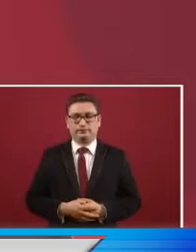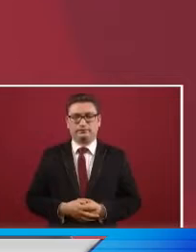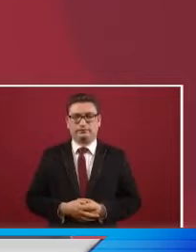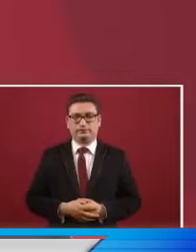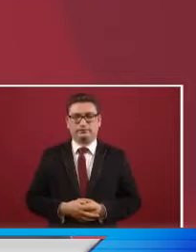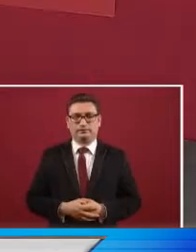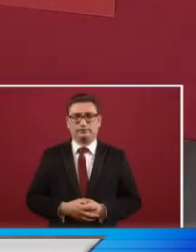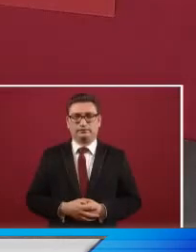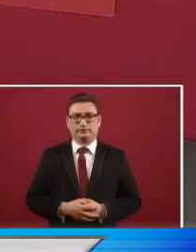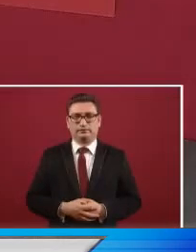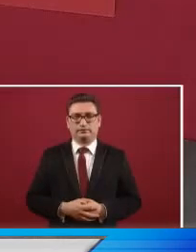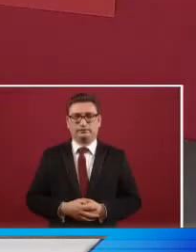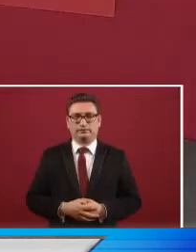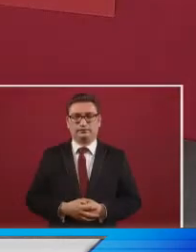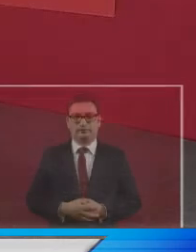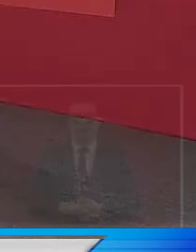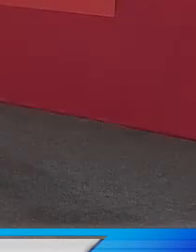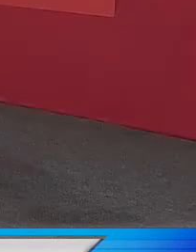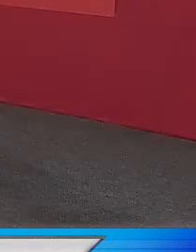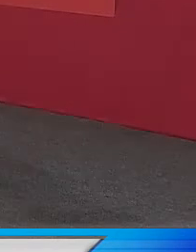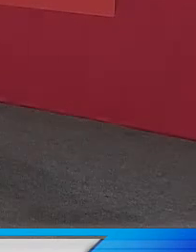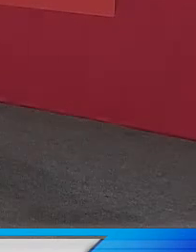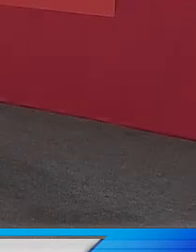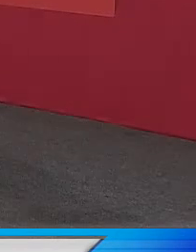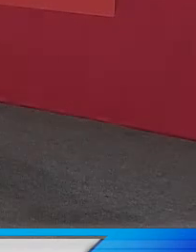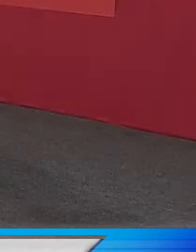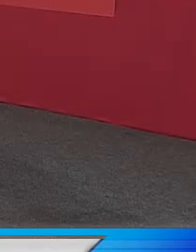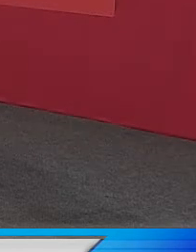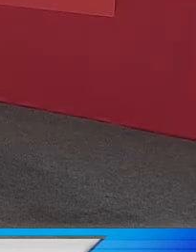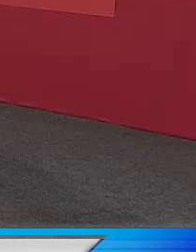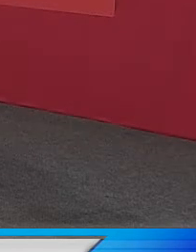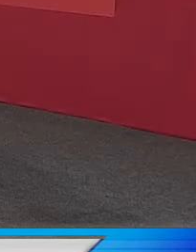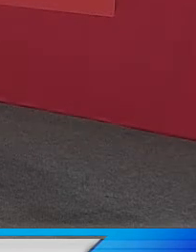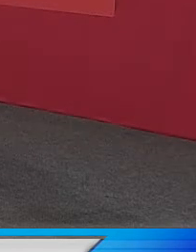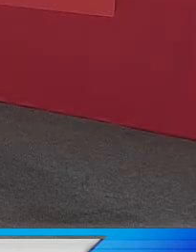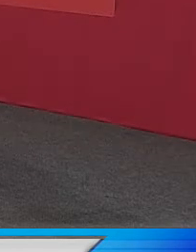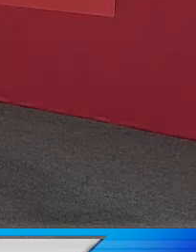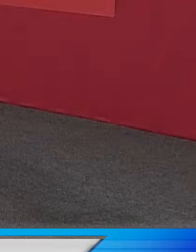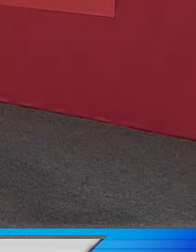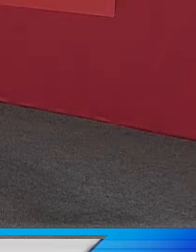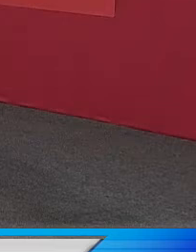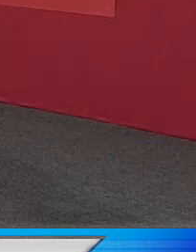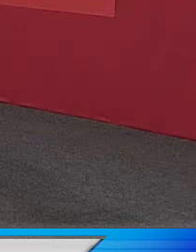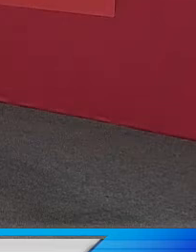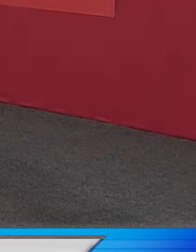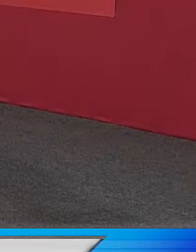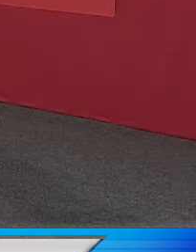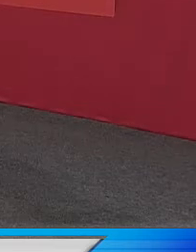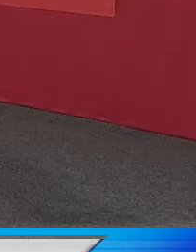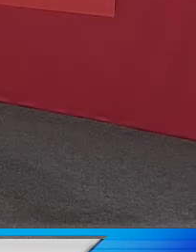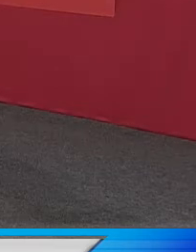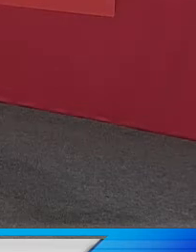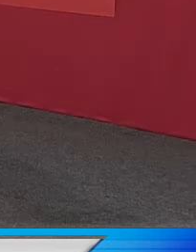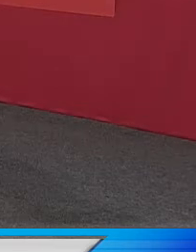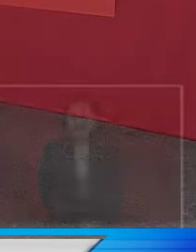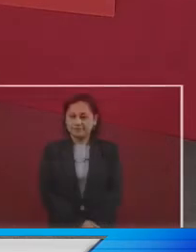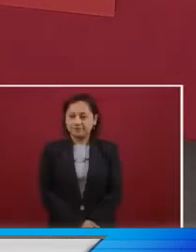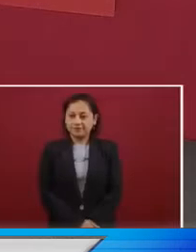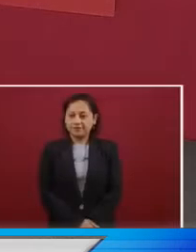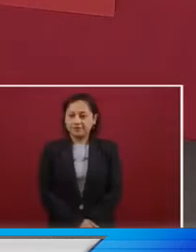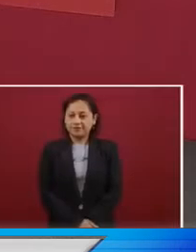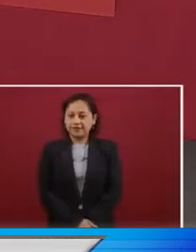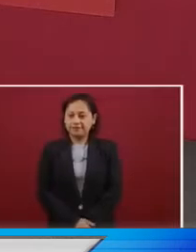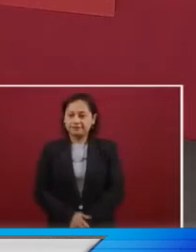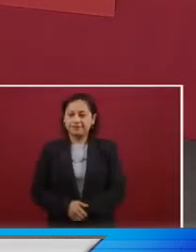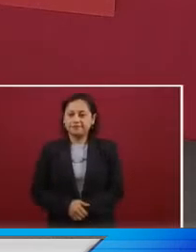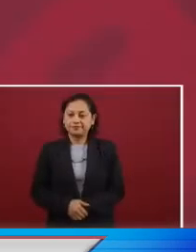algunos casos algunas refinerías estaban detenidas por falta de apoyo que impedía contar con refacciones. Este era un ejemplo muy claro de corrupción, ya